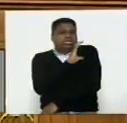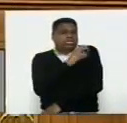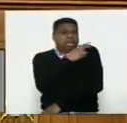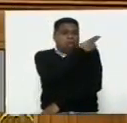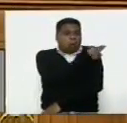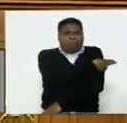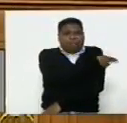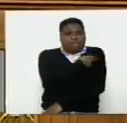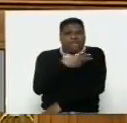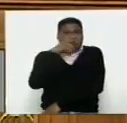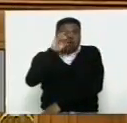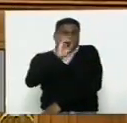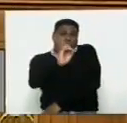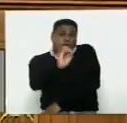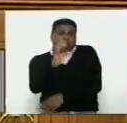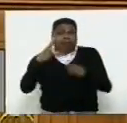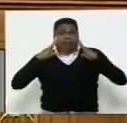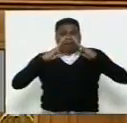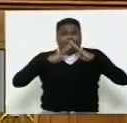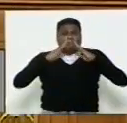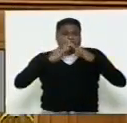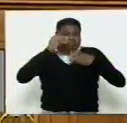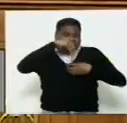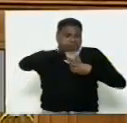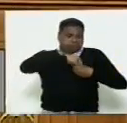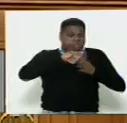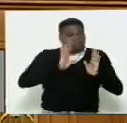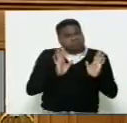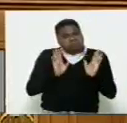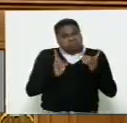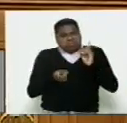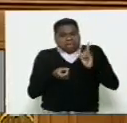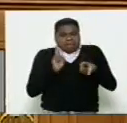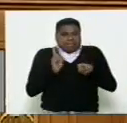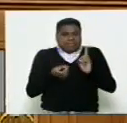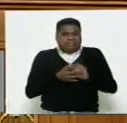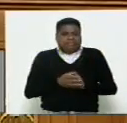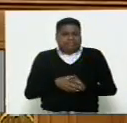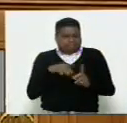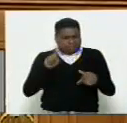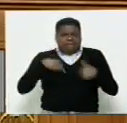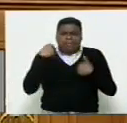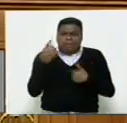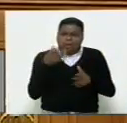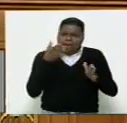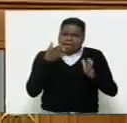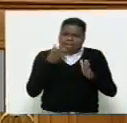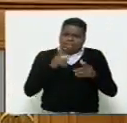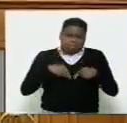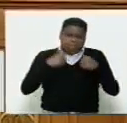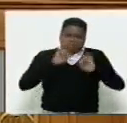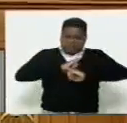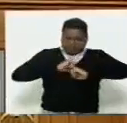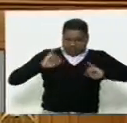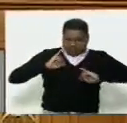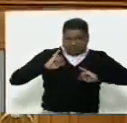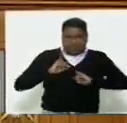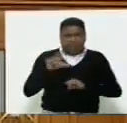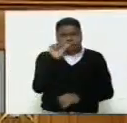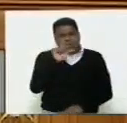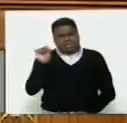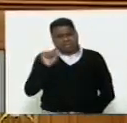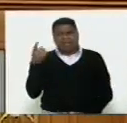muchas veces parto en casa. Pero no, después que eso pasa, después que la hemos acompañado unas semanas